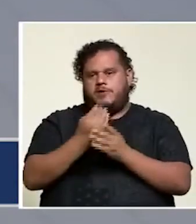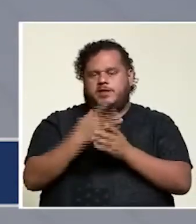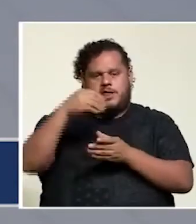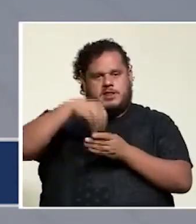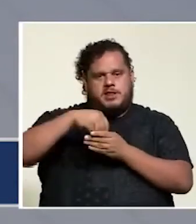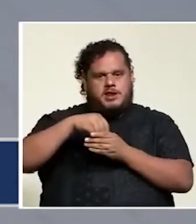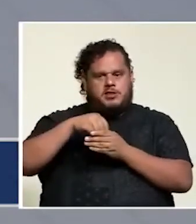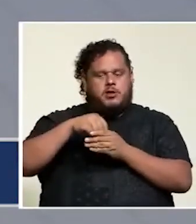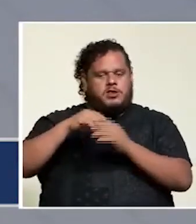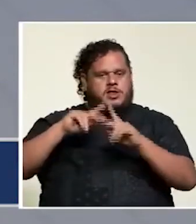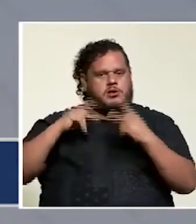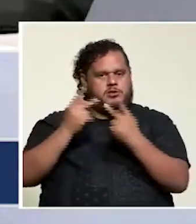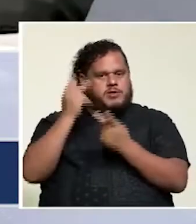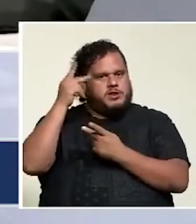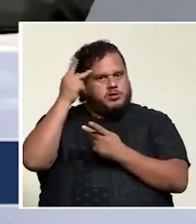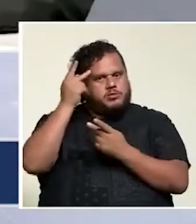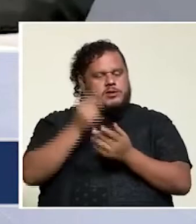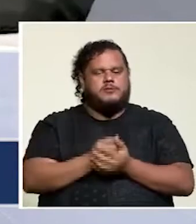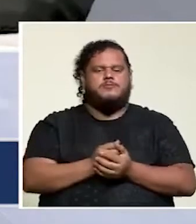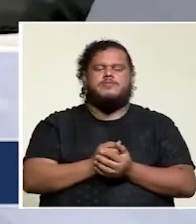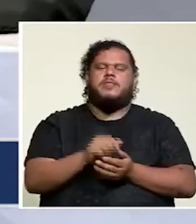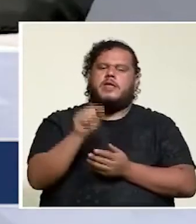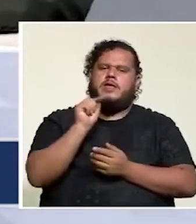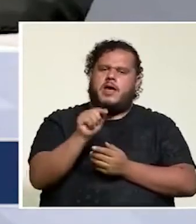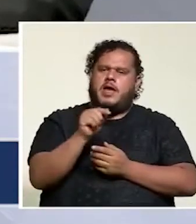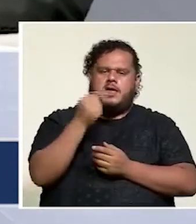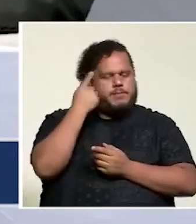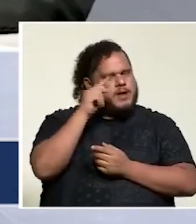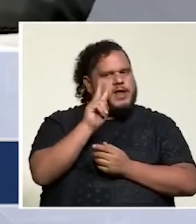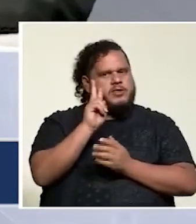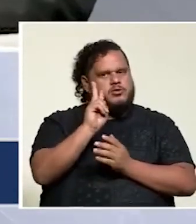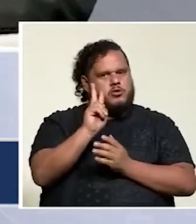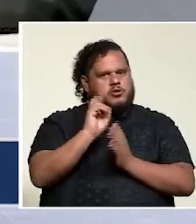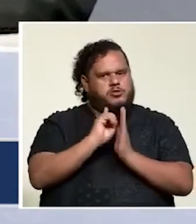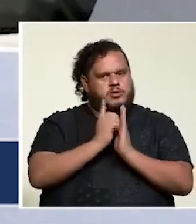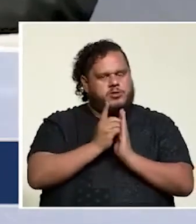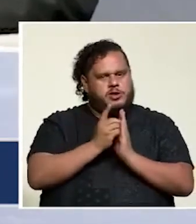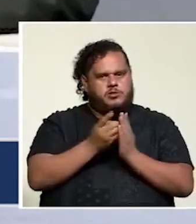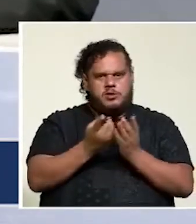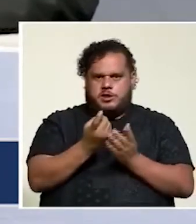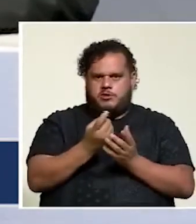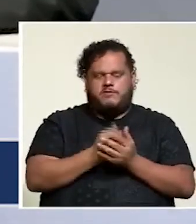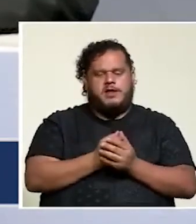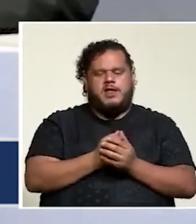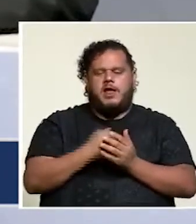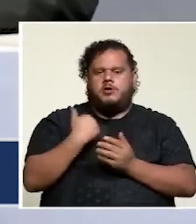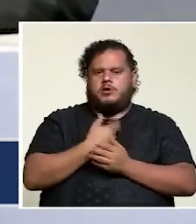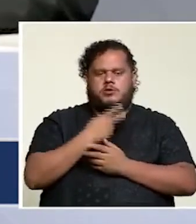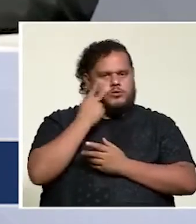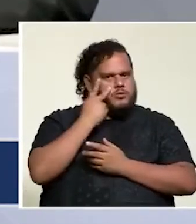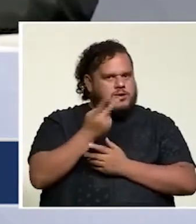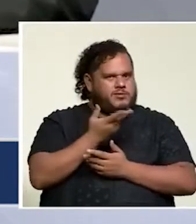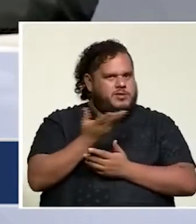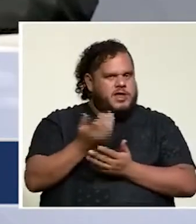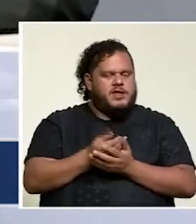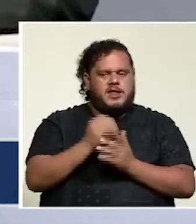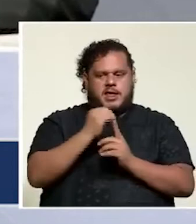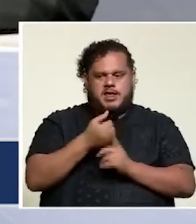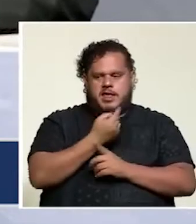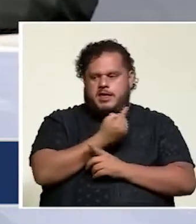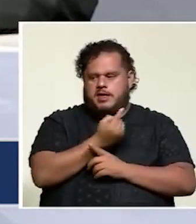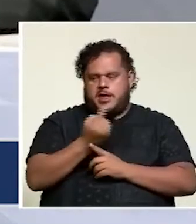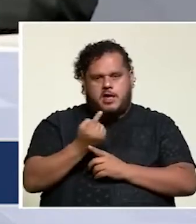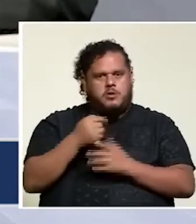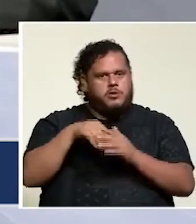de los partidos. Y ahí, para 2 minutitos que nos quedan, Ronald, lo que observamos es que cada quien que